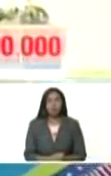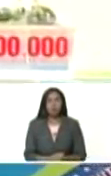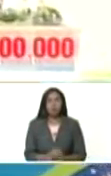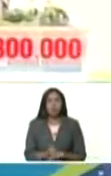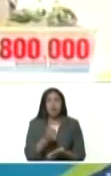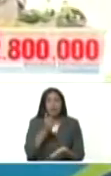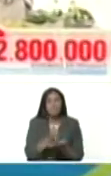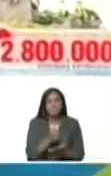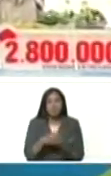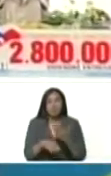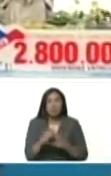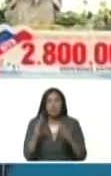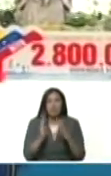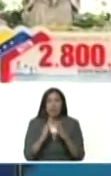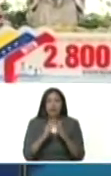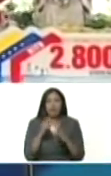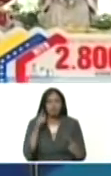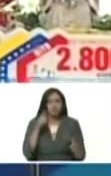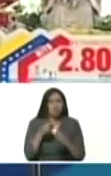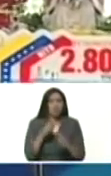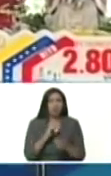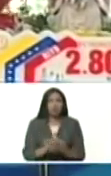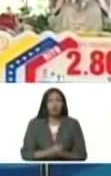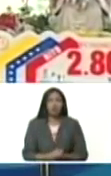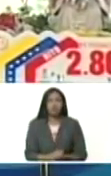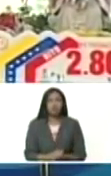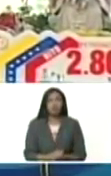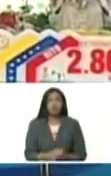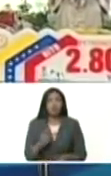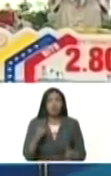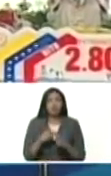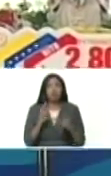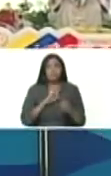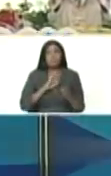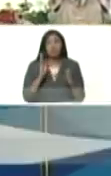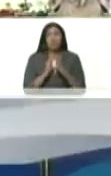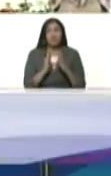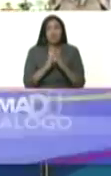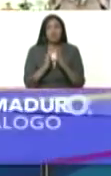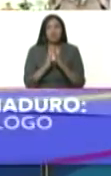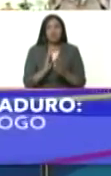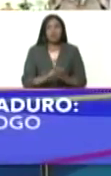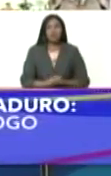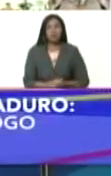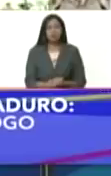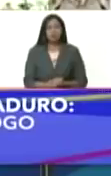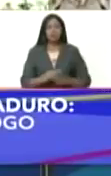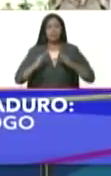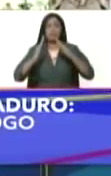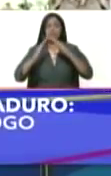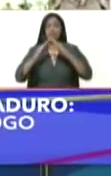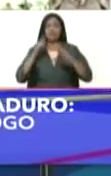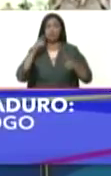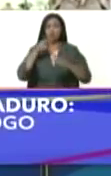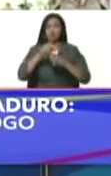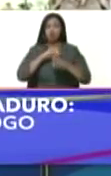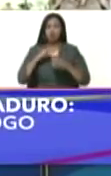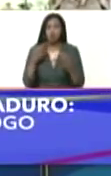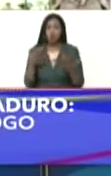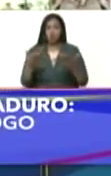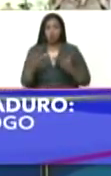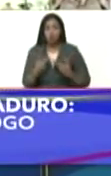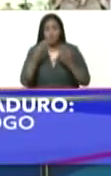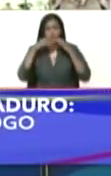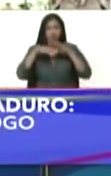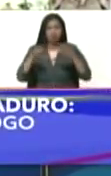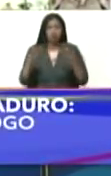Amén. Se va para la casa directo. Directo para mi casa allí. Oh, me llevo estas